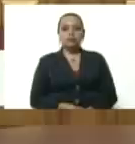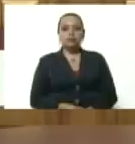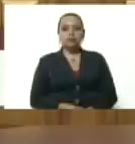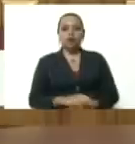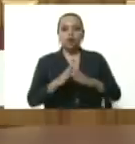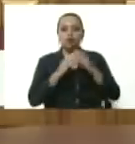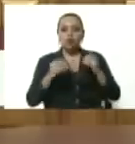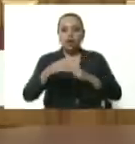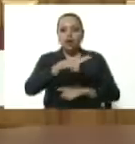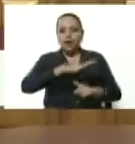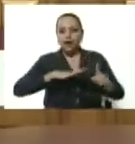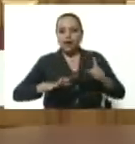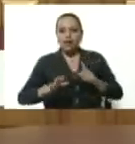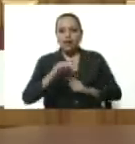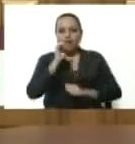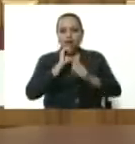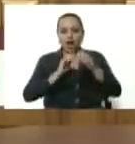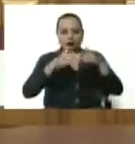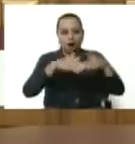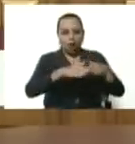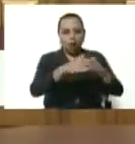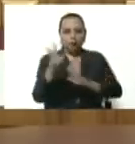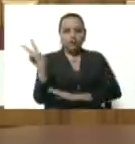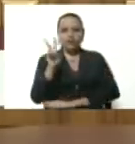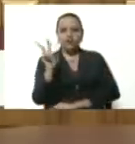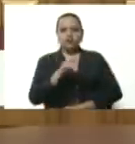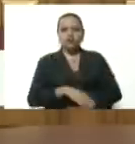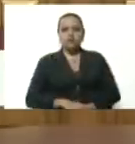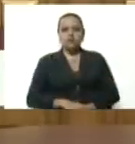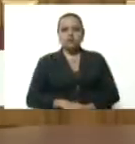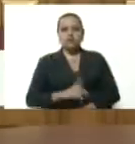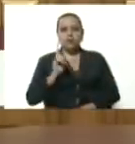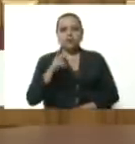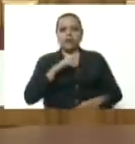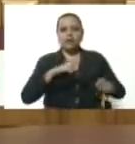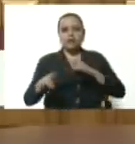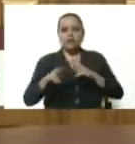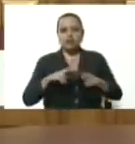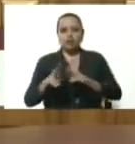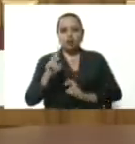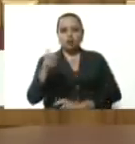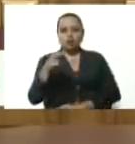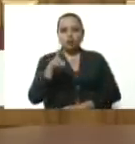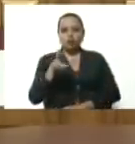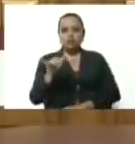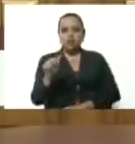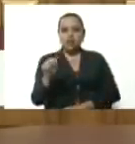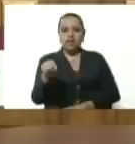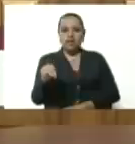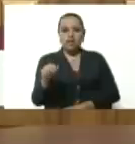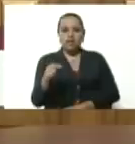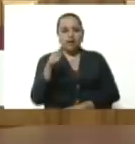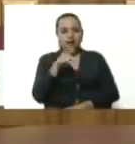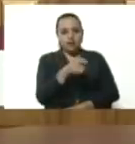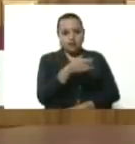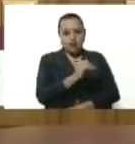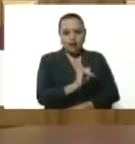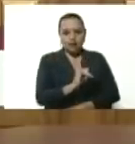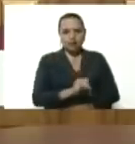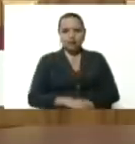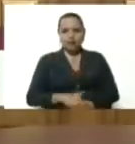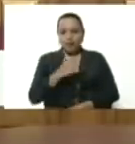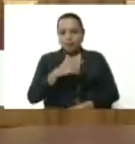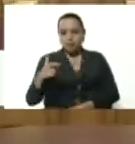el área acuática de Venezuela y en particular en la relación con Guyana, pues ahí están, para el que los